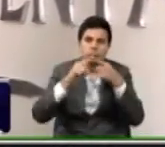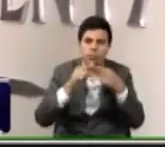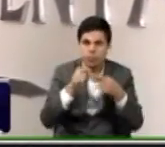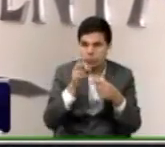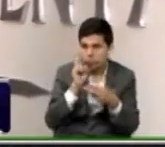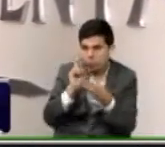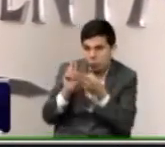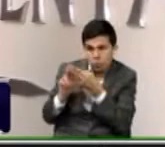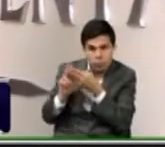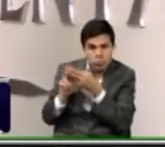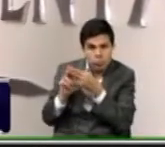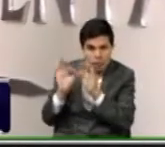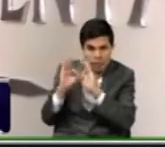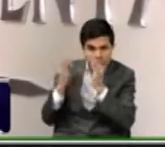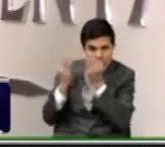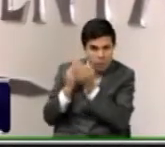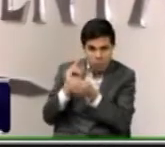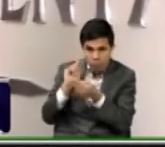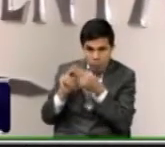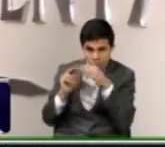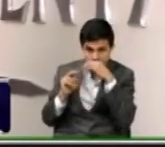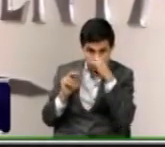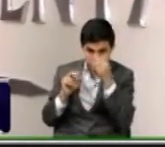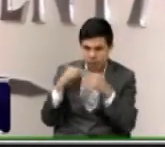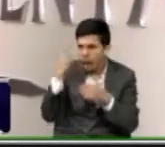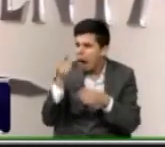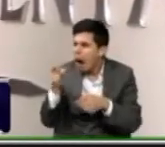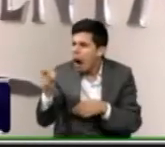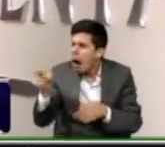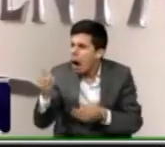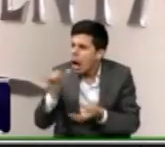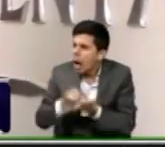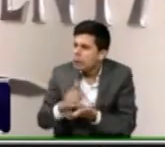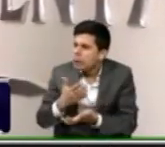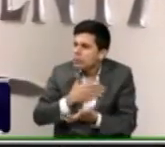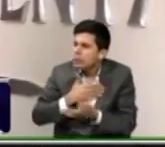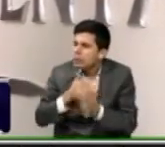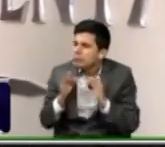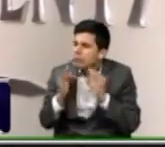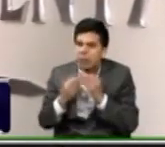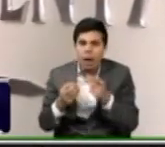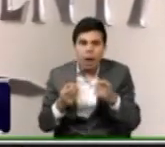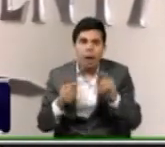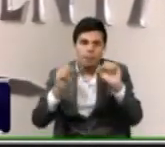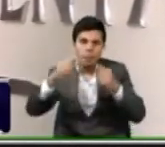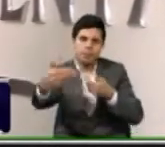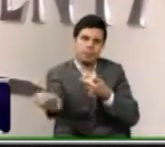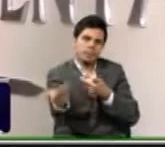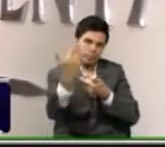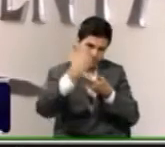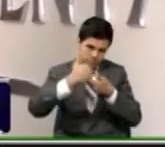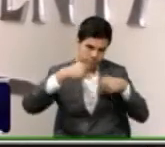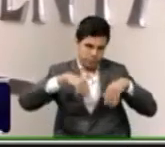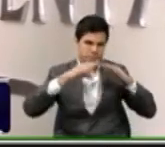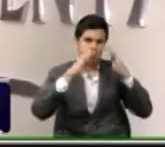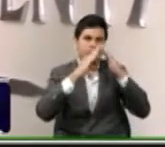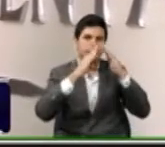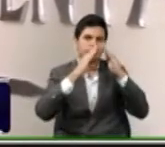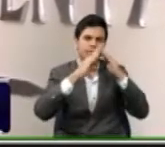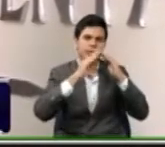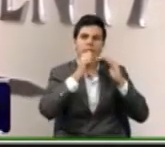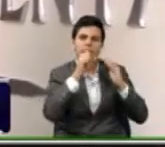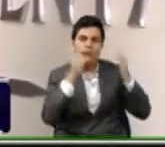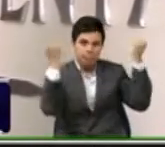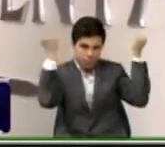algunos familiares que puedan reconocerla efectivamente se acerquen al centro de bienestar en piedecuesta